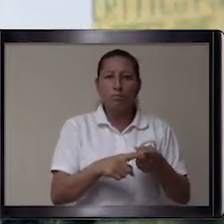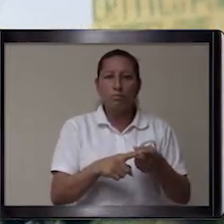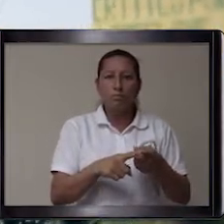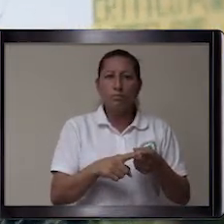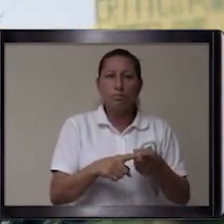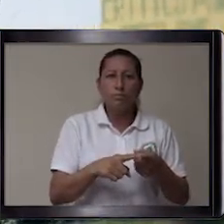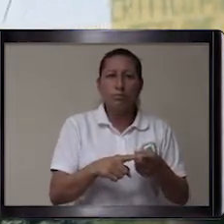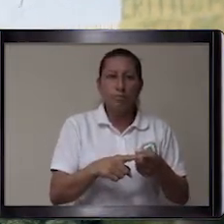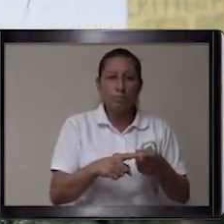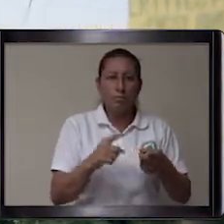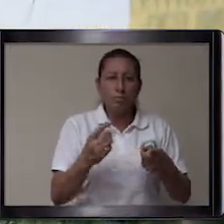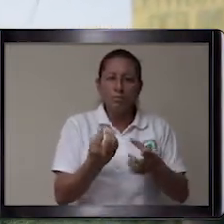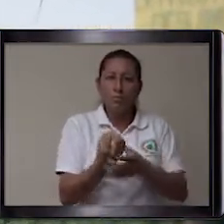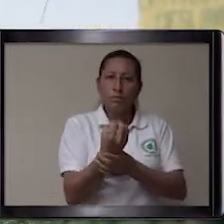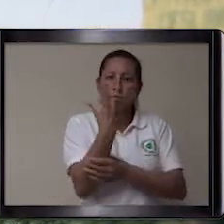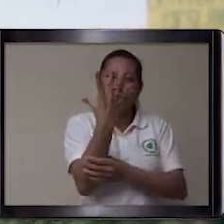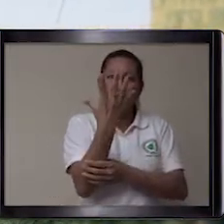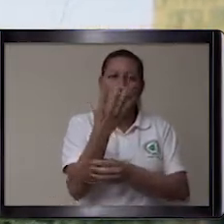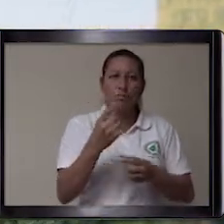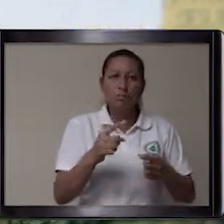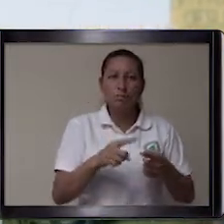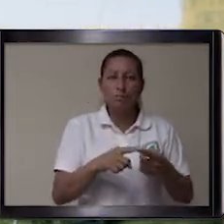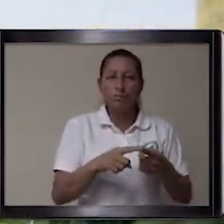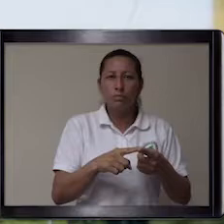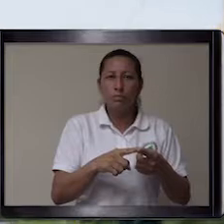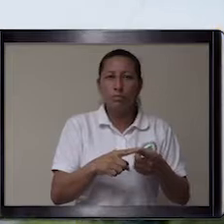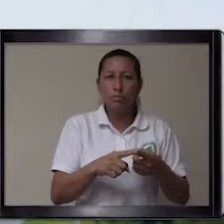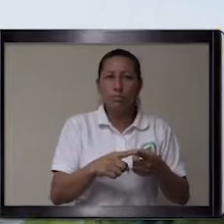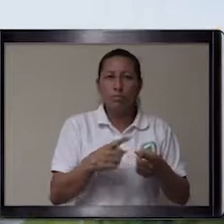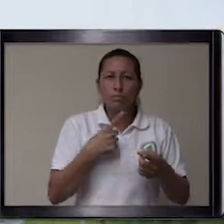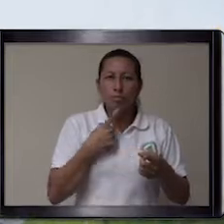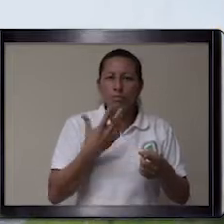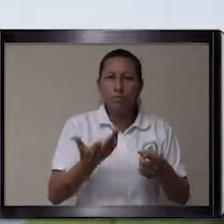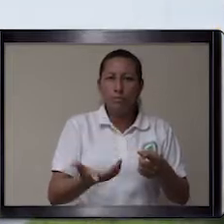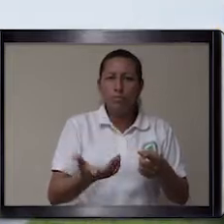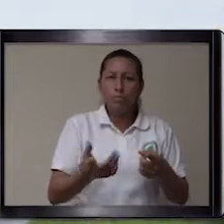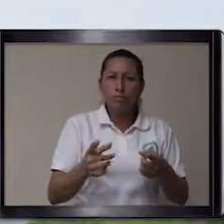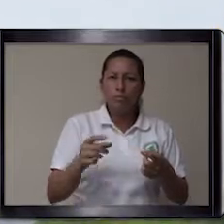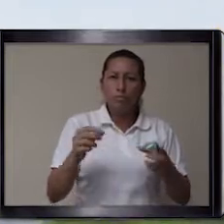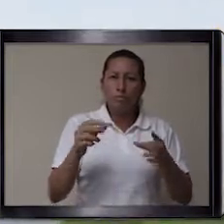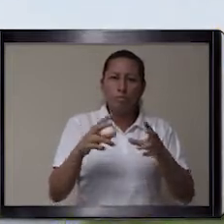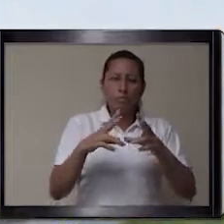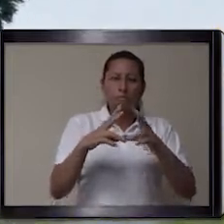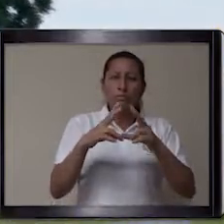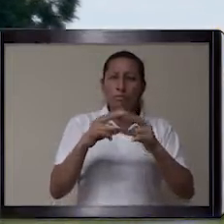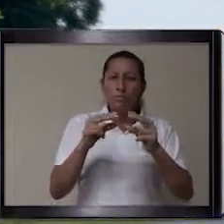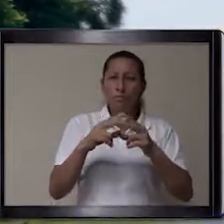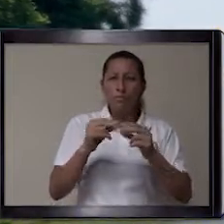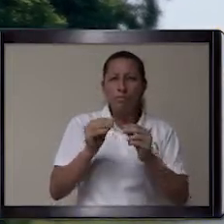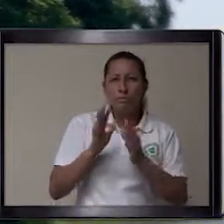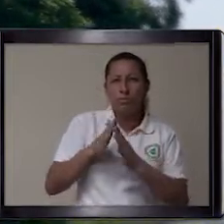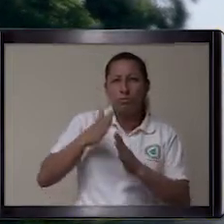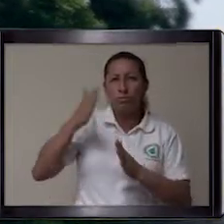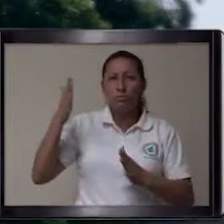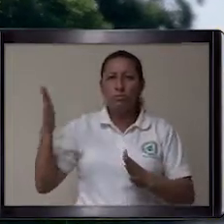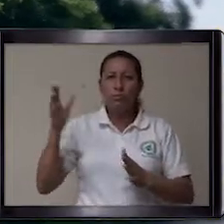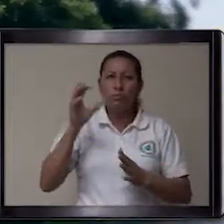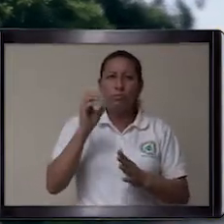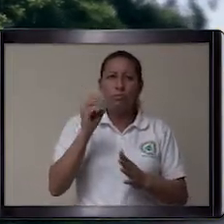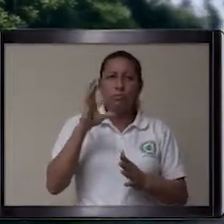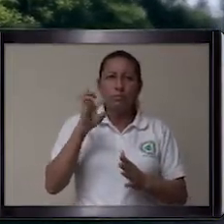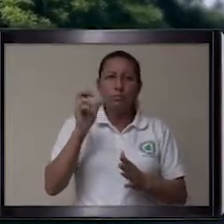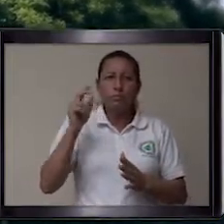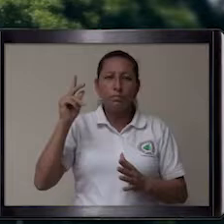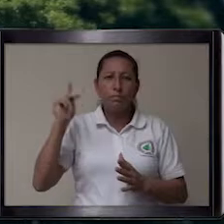ahorita son en estructuras volcánicas. ¿Por qué? Porque en esta parte del Pacífico, si usted se fija, si nos